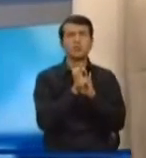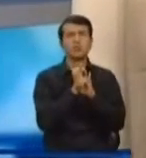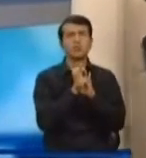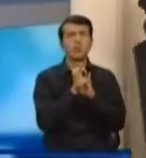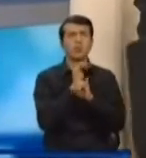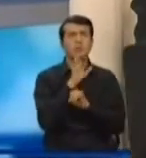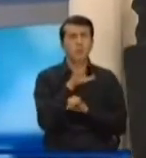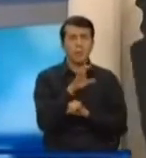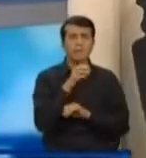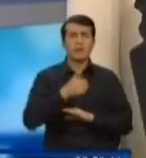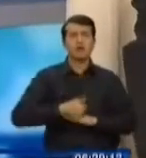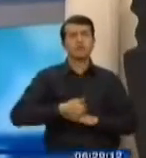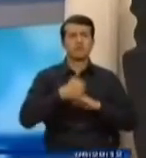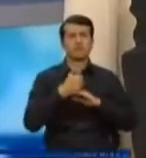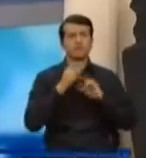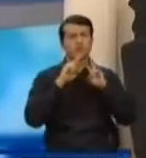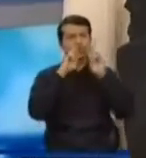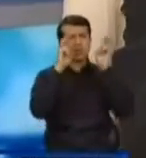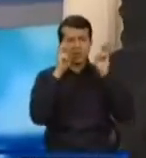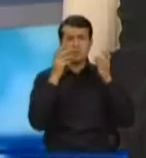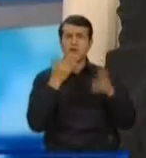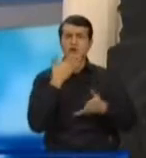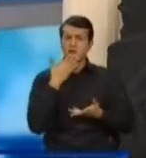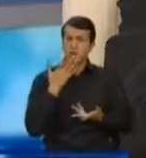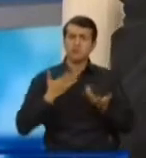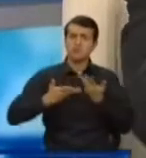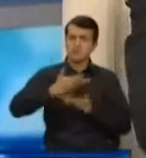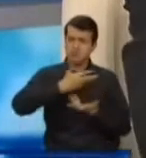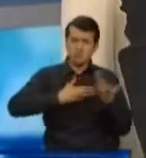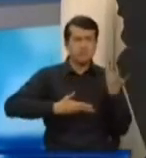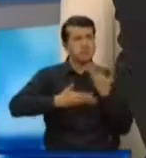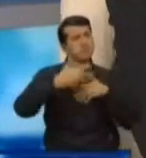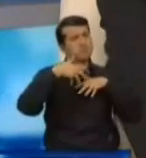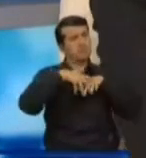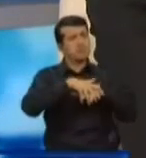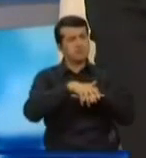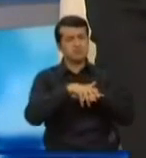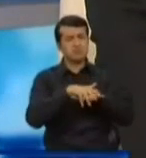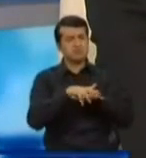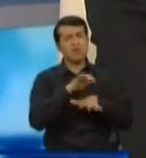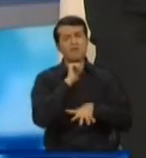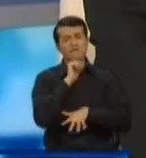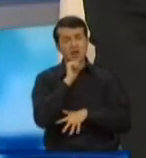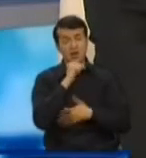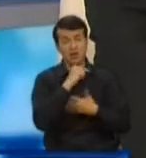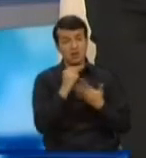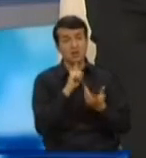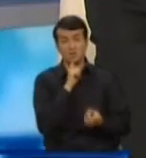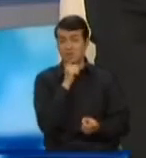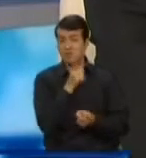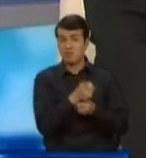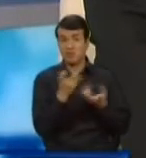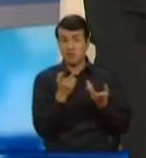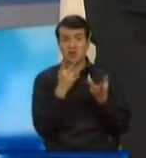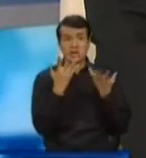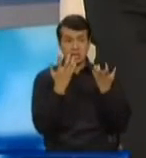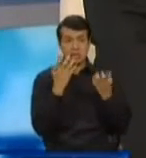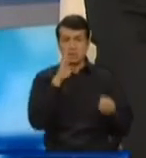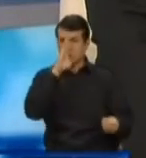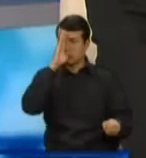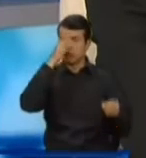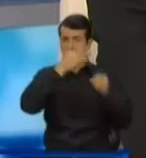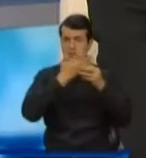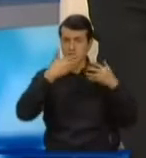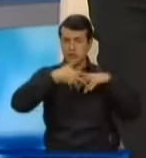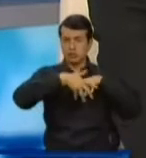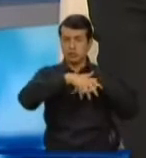hay ejes principales, pragmáticos, que permitan lograr esta integración en el sentido de una integración con un